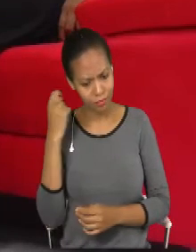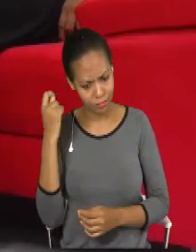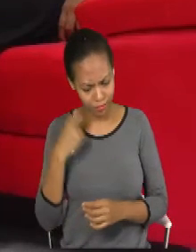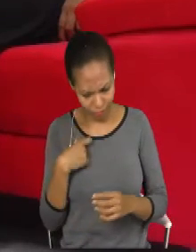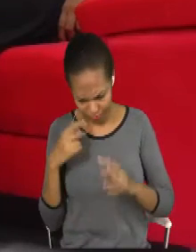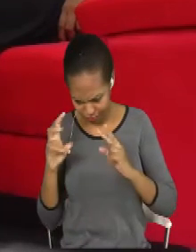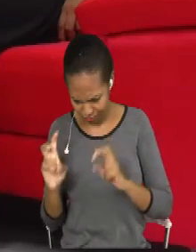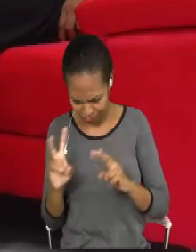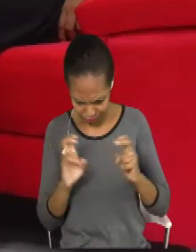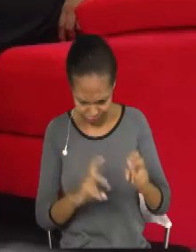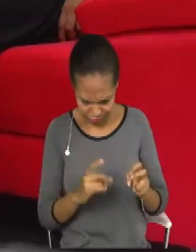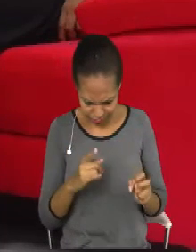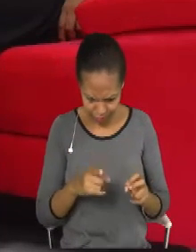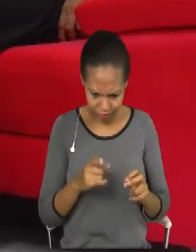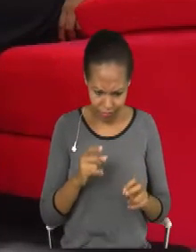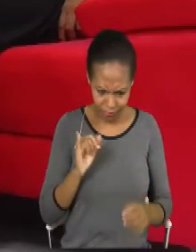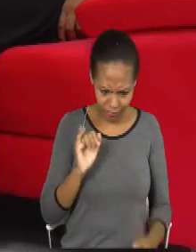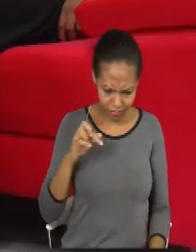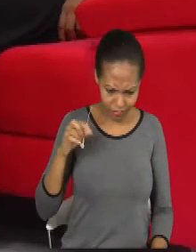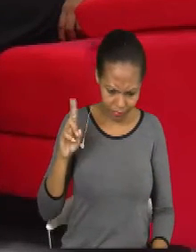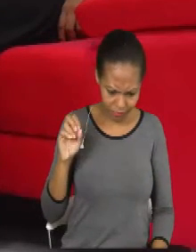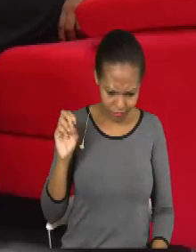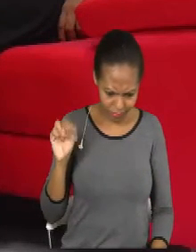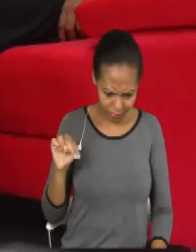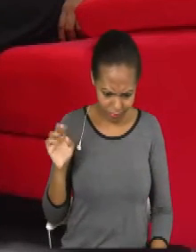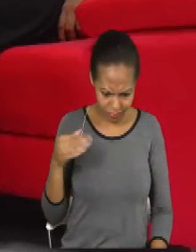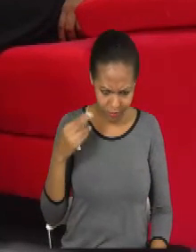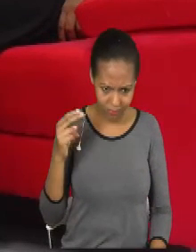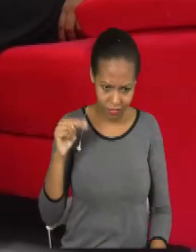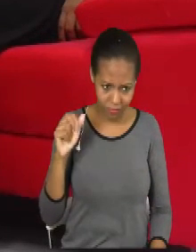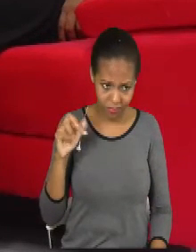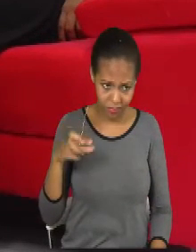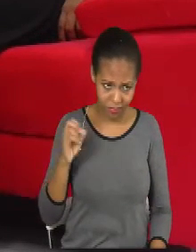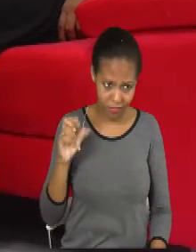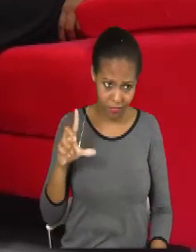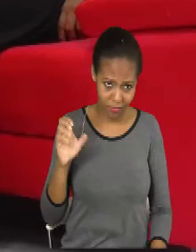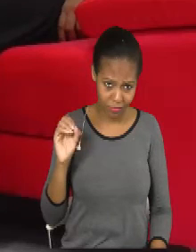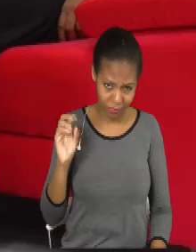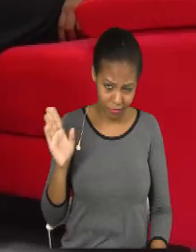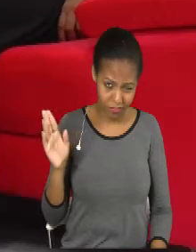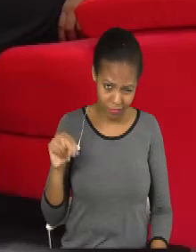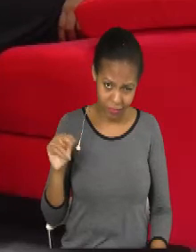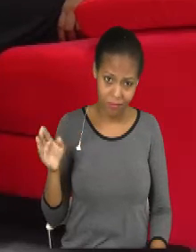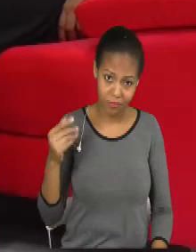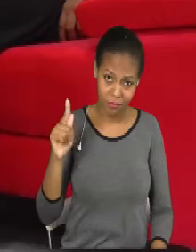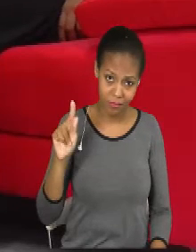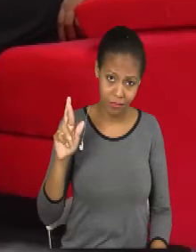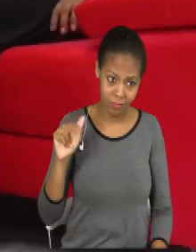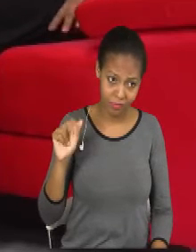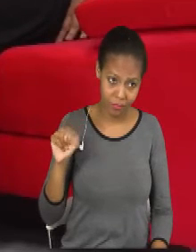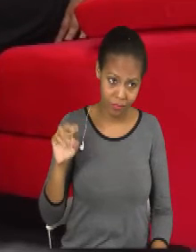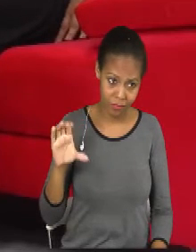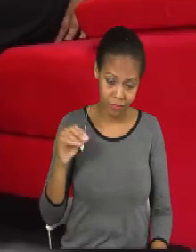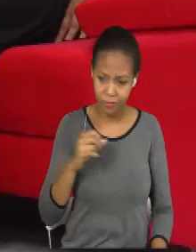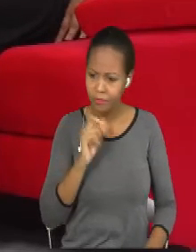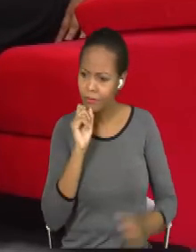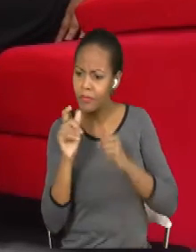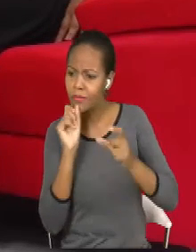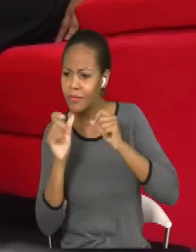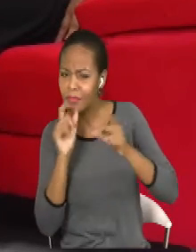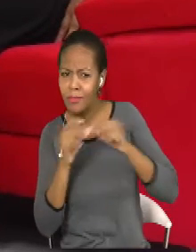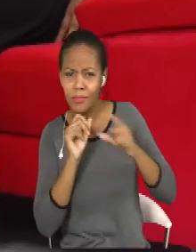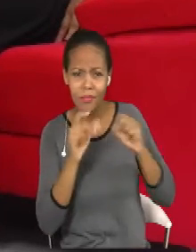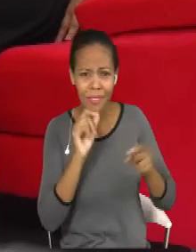de Ipsos Napoleón Franco, que es la firma encuestadora, una de las firmas sí, encuestadoras más grandes a nivel